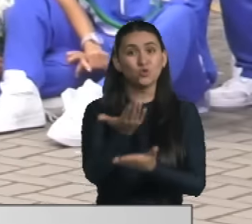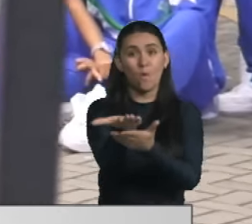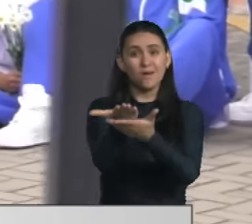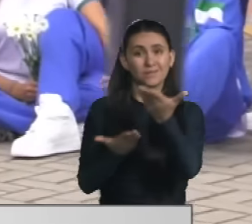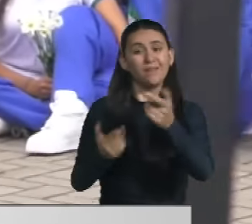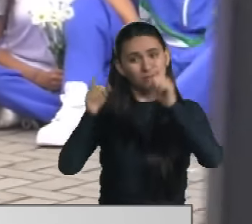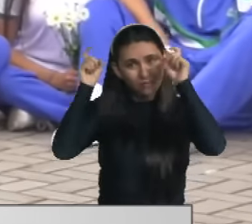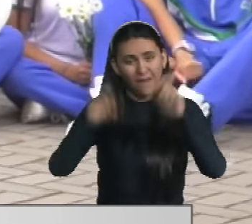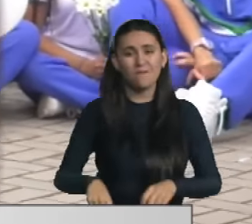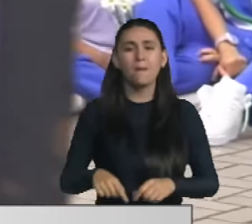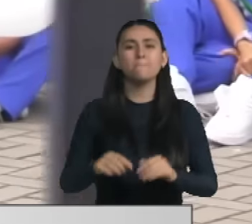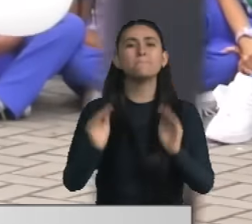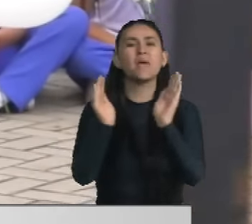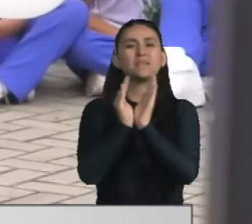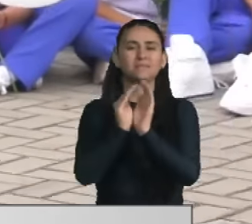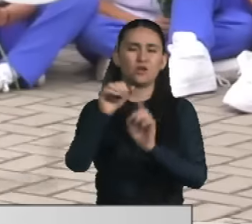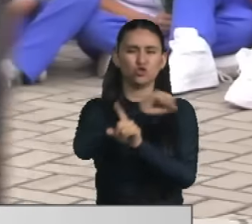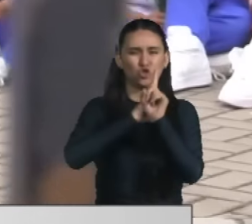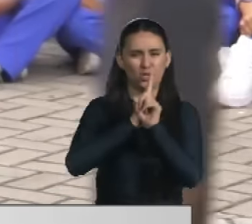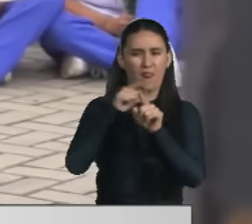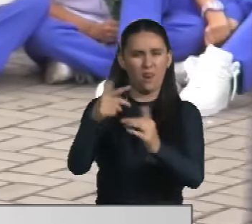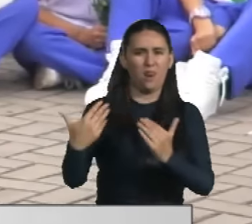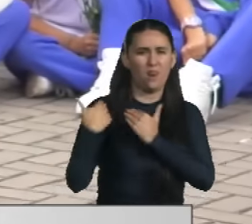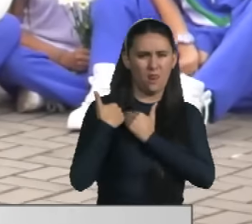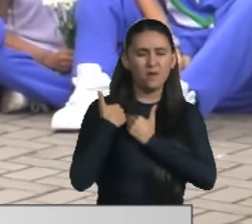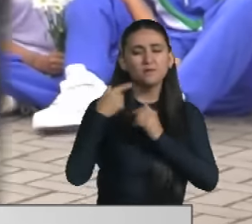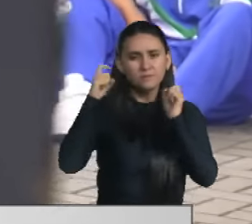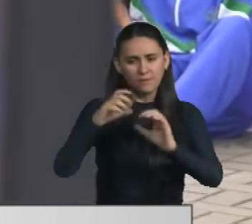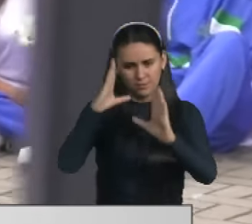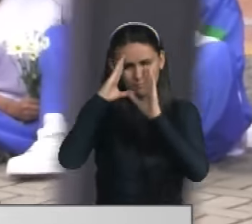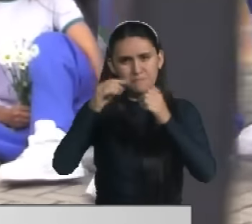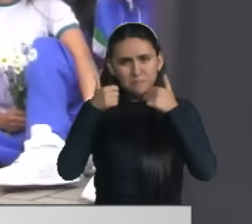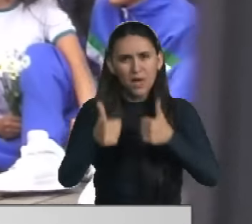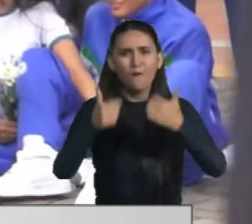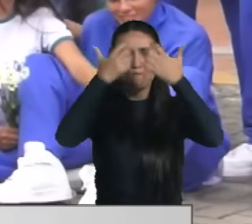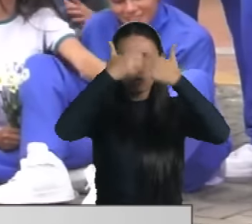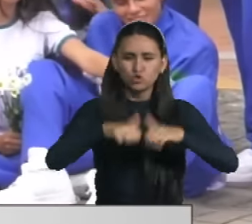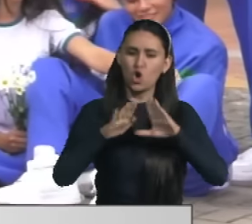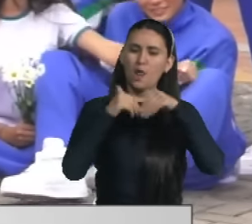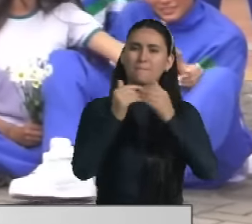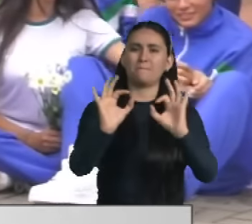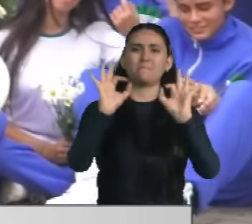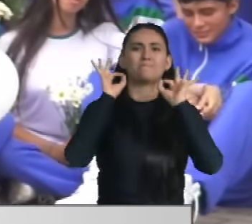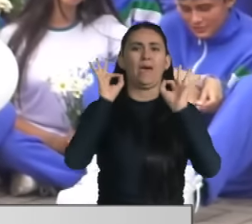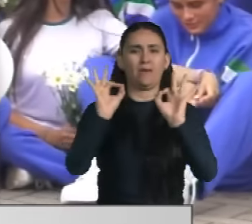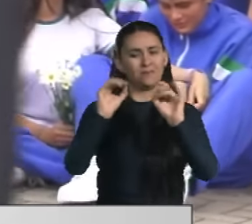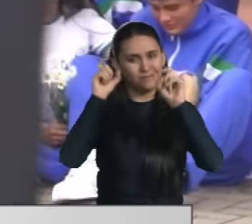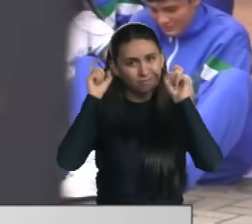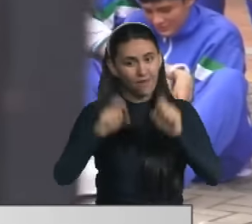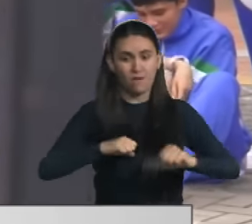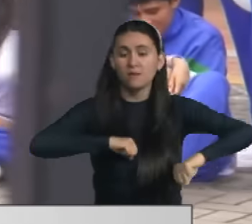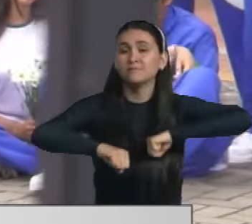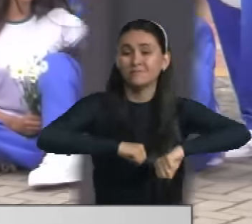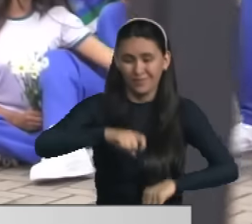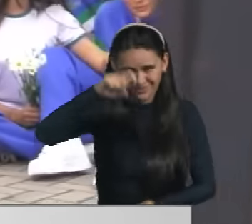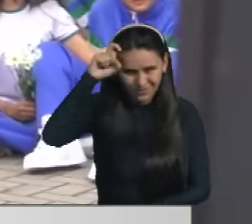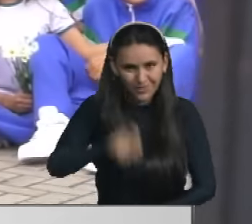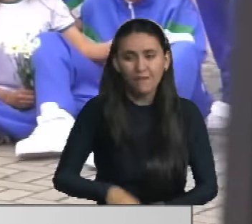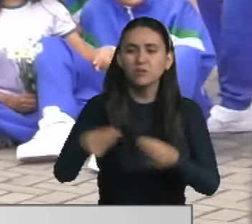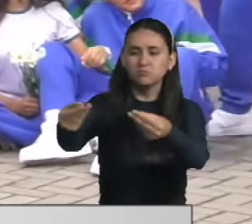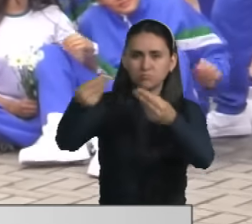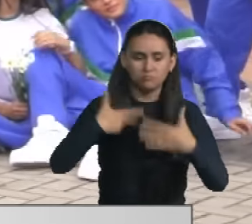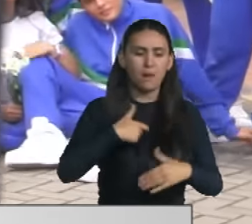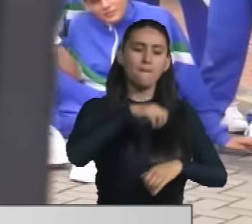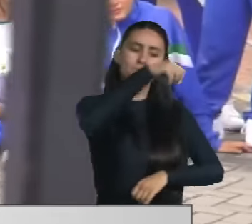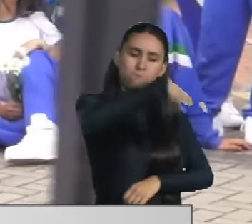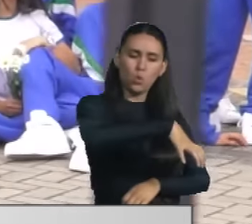a Bienestar Social, que es el encargado de garantizar el buen funcionamiento del colegio, que se ponga las pilas y que nos generen una